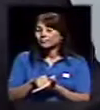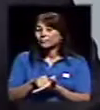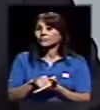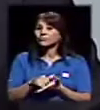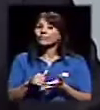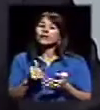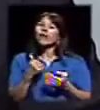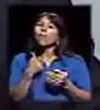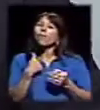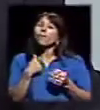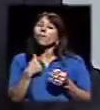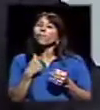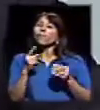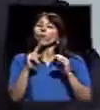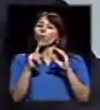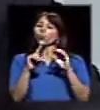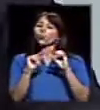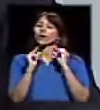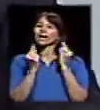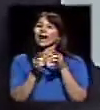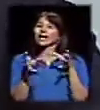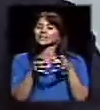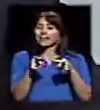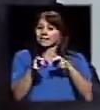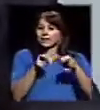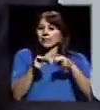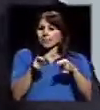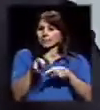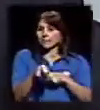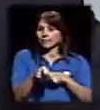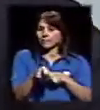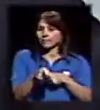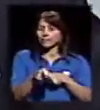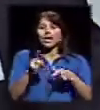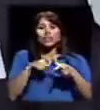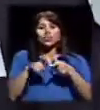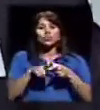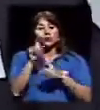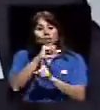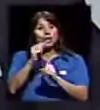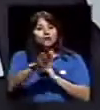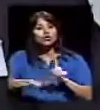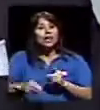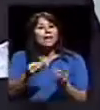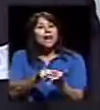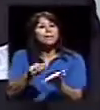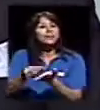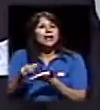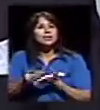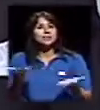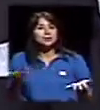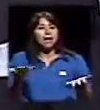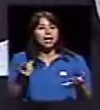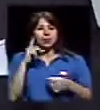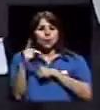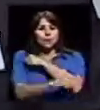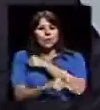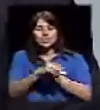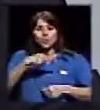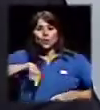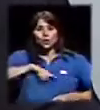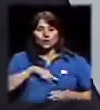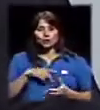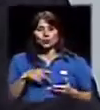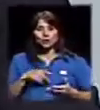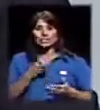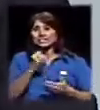dirigente, llamémosle así. Entonces, en una sociedad capitalista y en una república como la nuestra, el que una